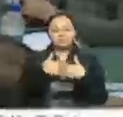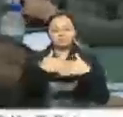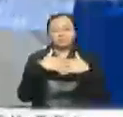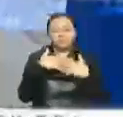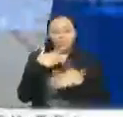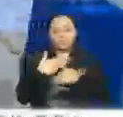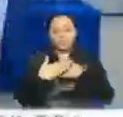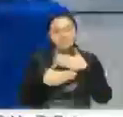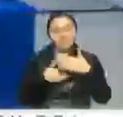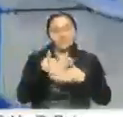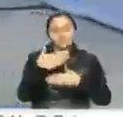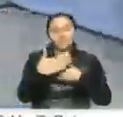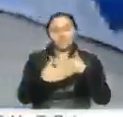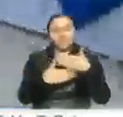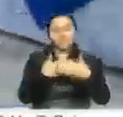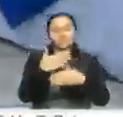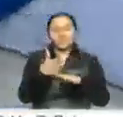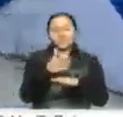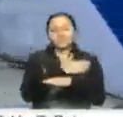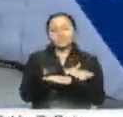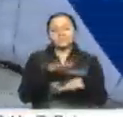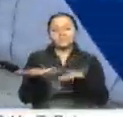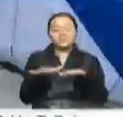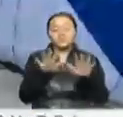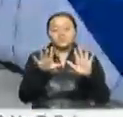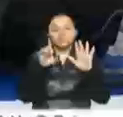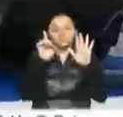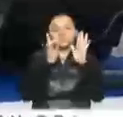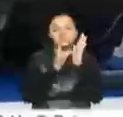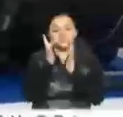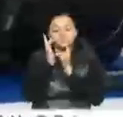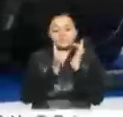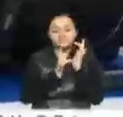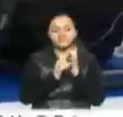secuelas que dejó el terremoto del 16 de abril del año pasado.